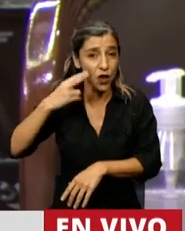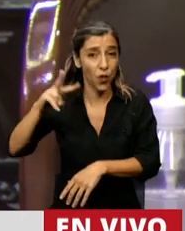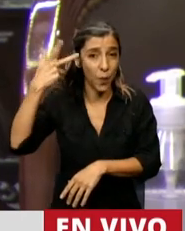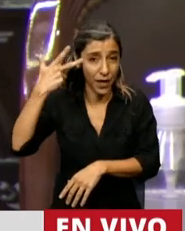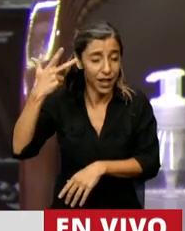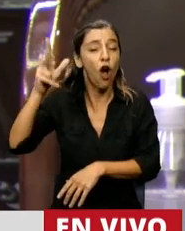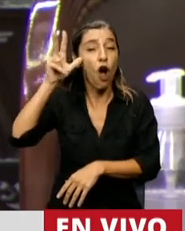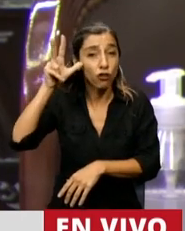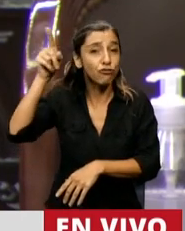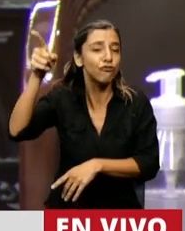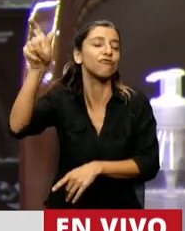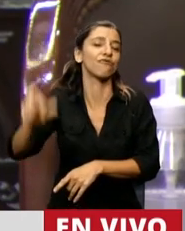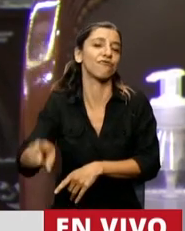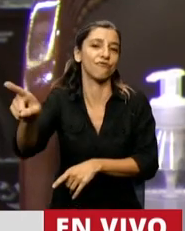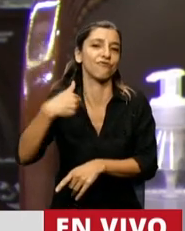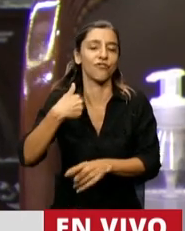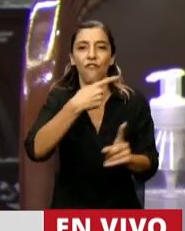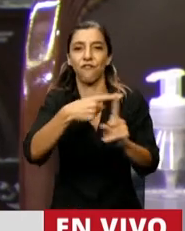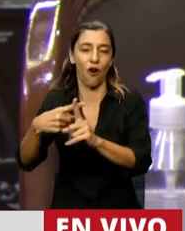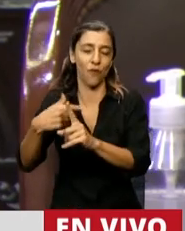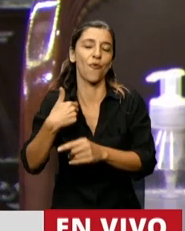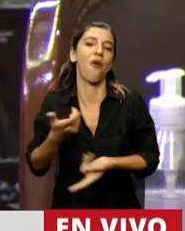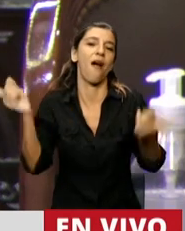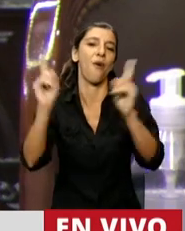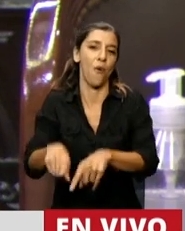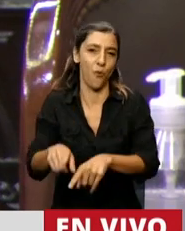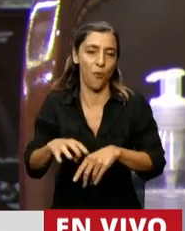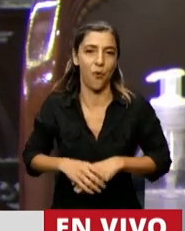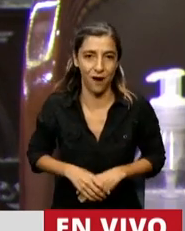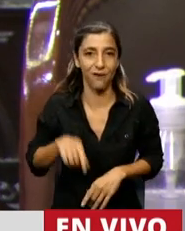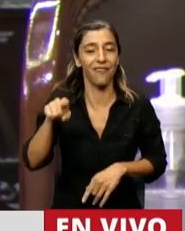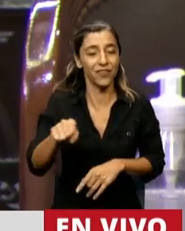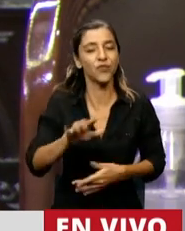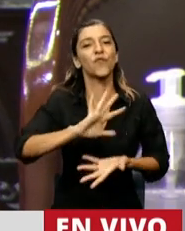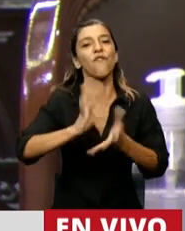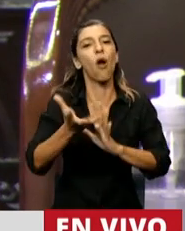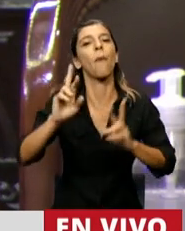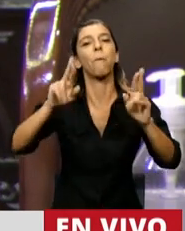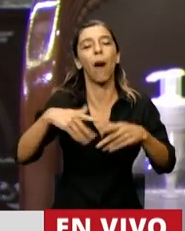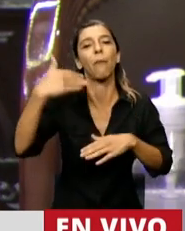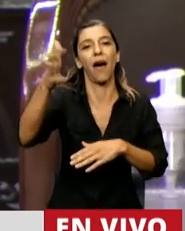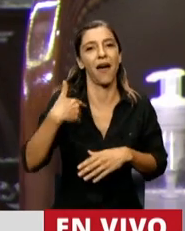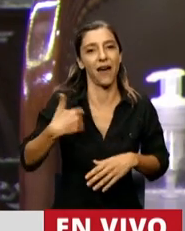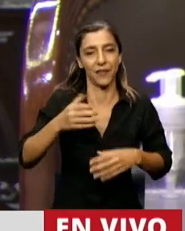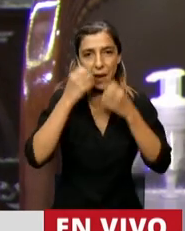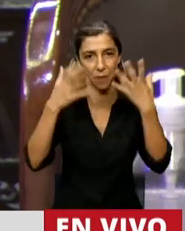es la recuperación de la reconstrucción de nuestra República Argentina. Gracias,